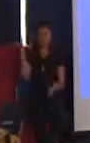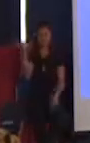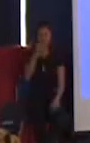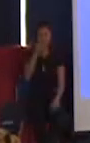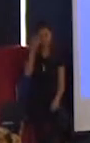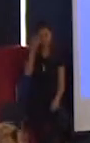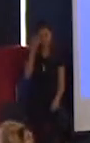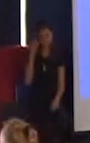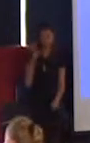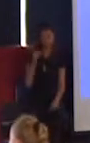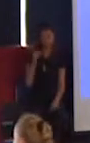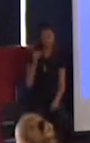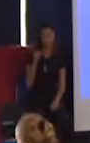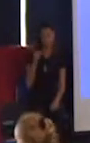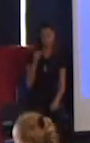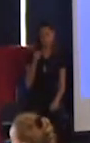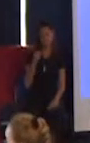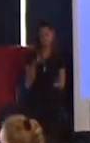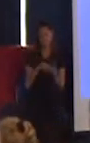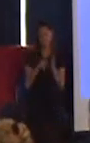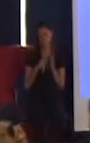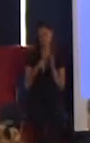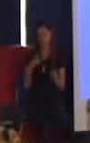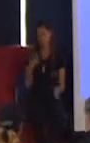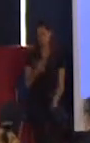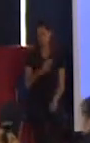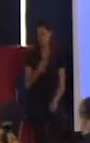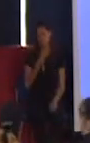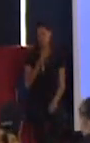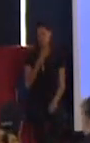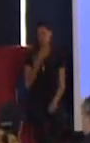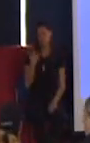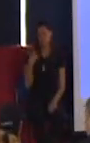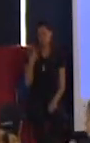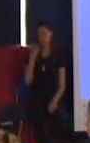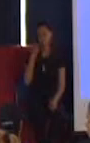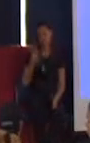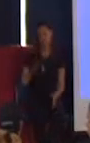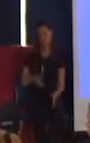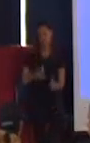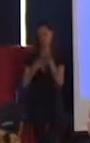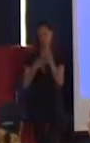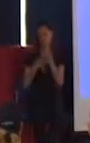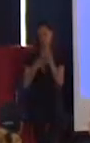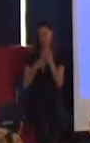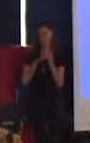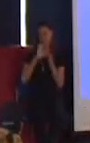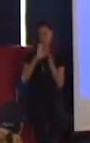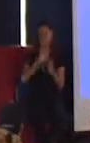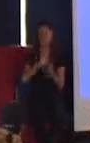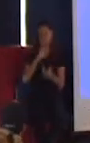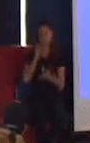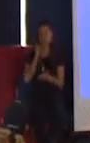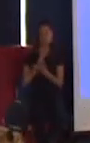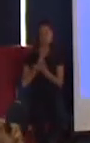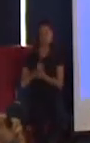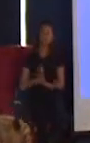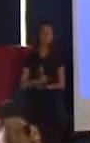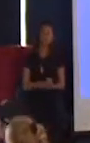lo contrario estaríamos cometiendo una infracción dentro de las obligaciones.